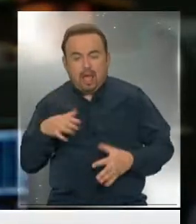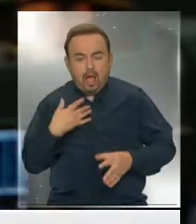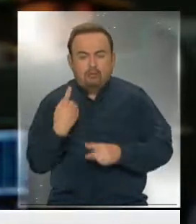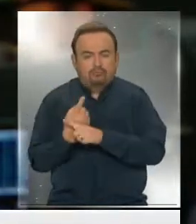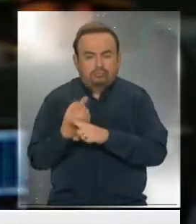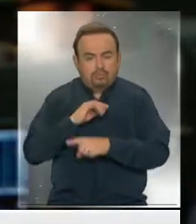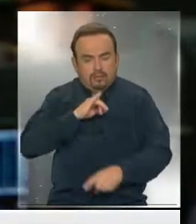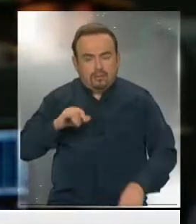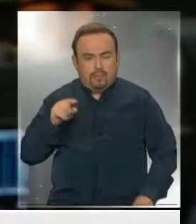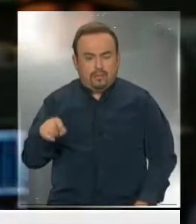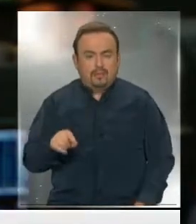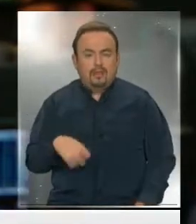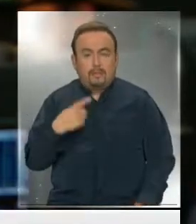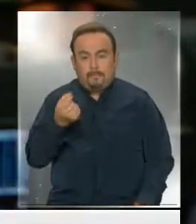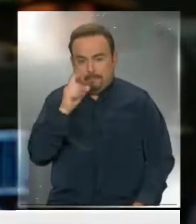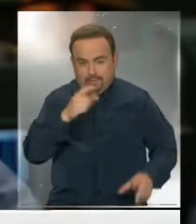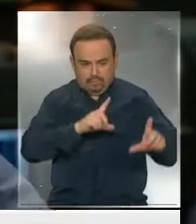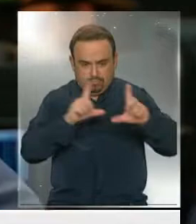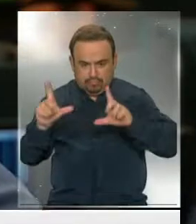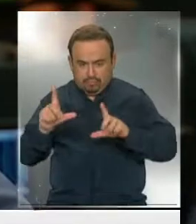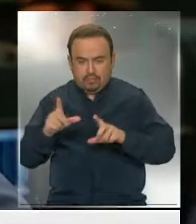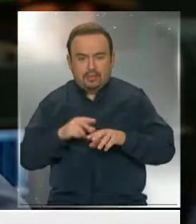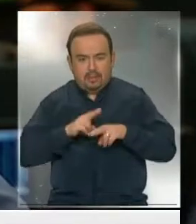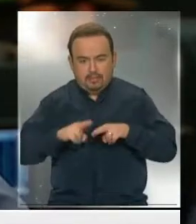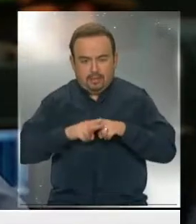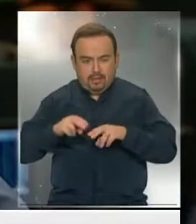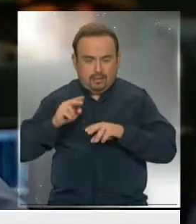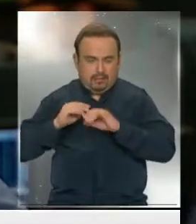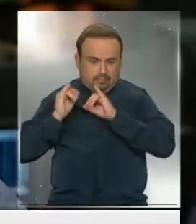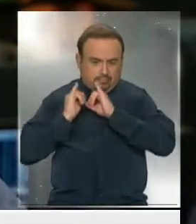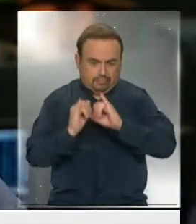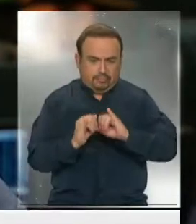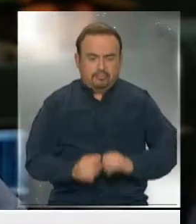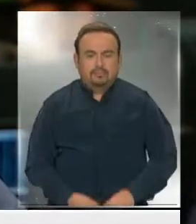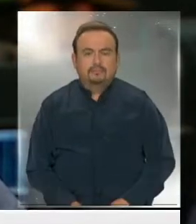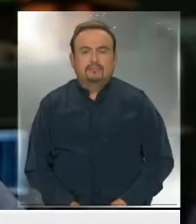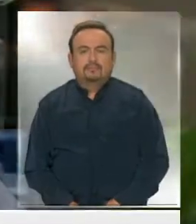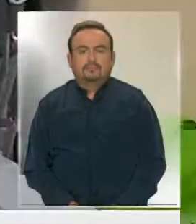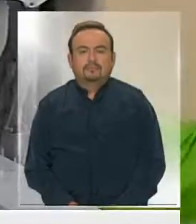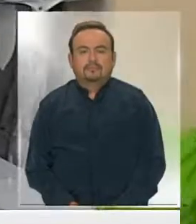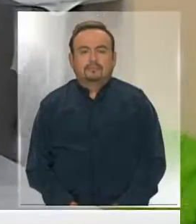los próximos minutos. Veamos primero la nota preparada por Antonia Kohler.